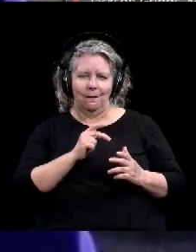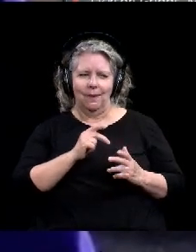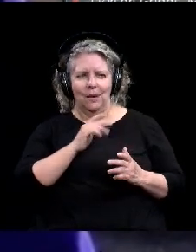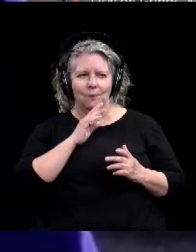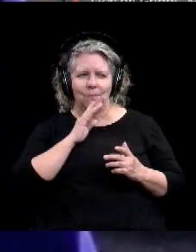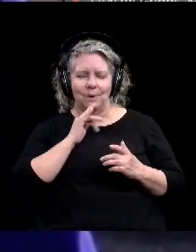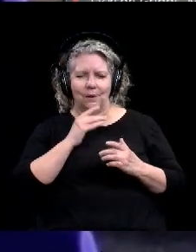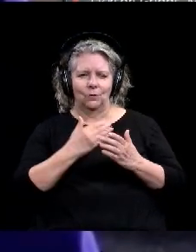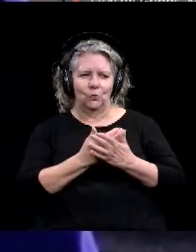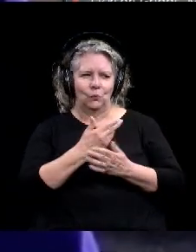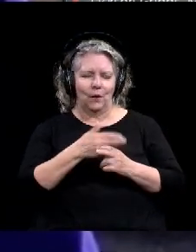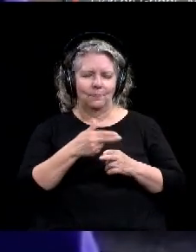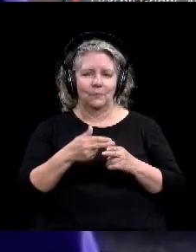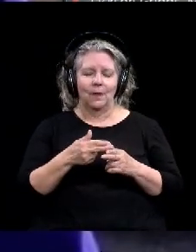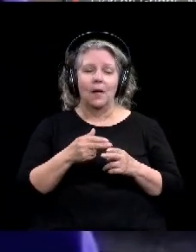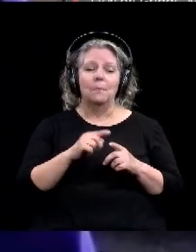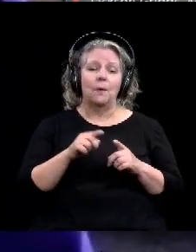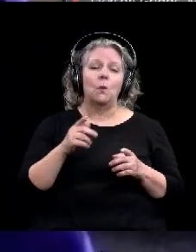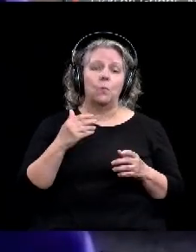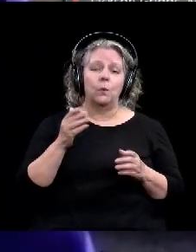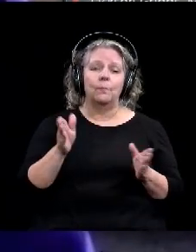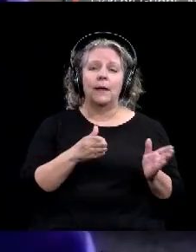deshonras ciento